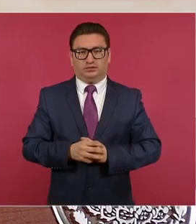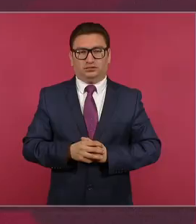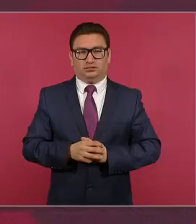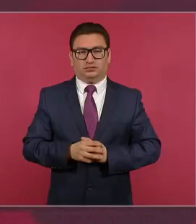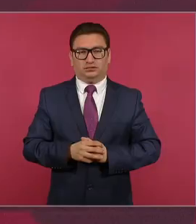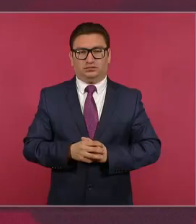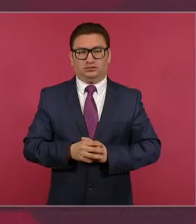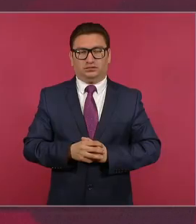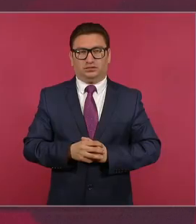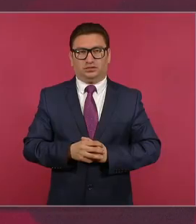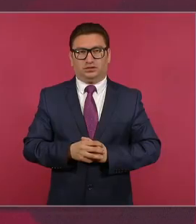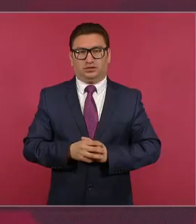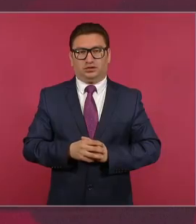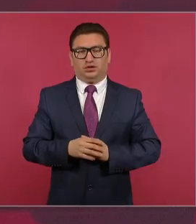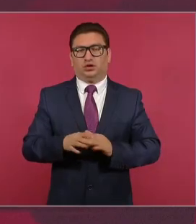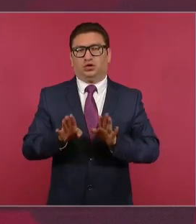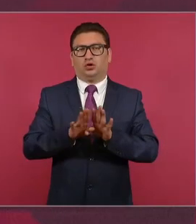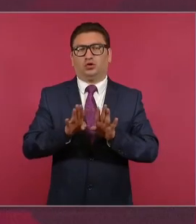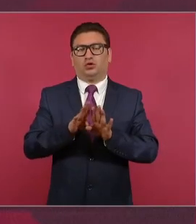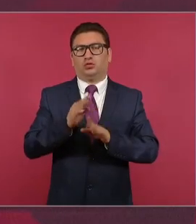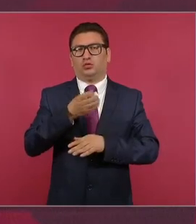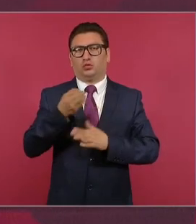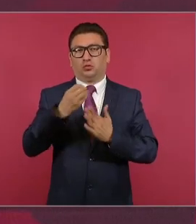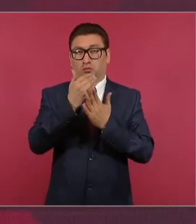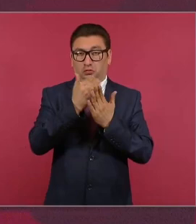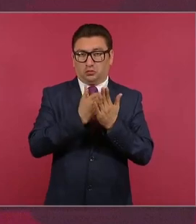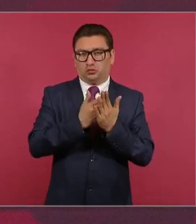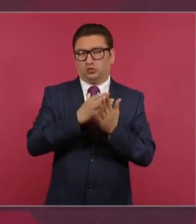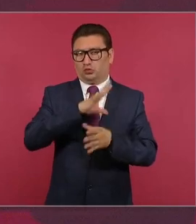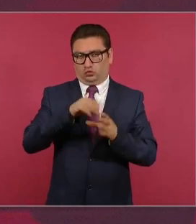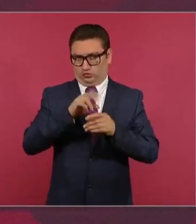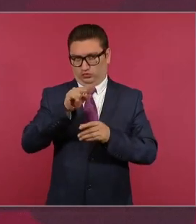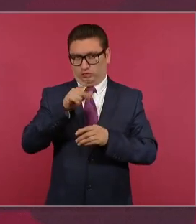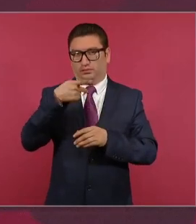la agenda, no, la agenda no, pero sí